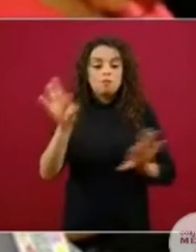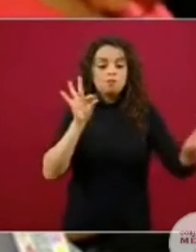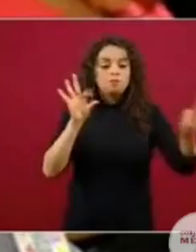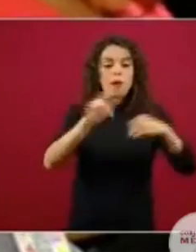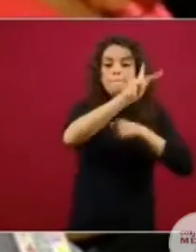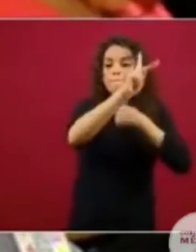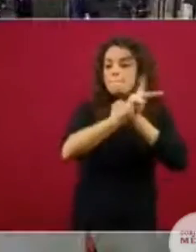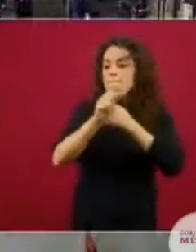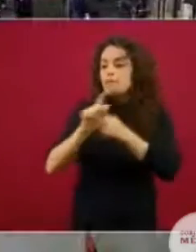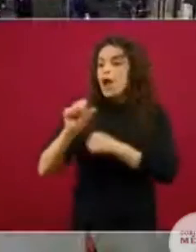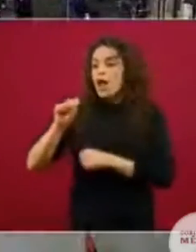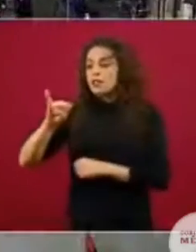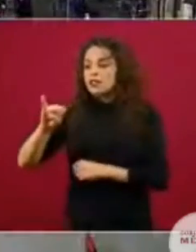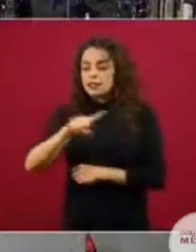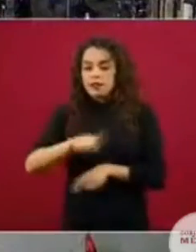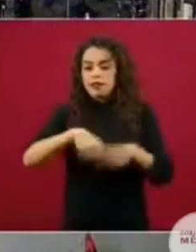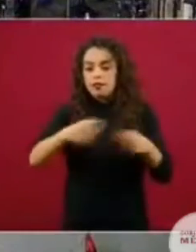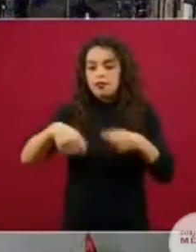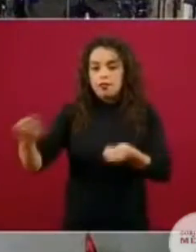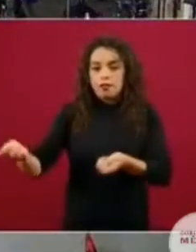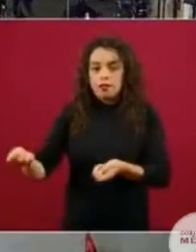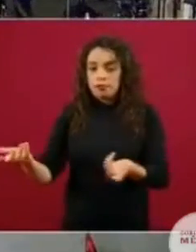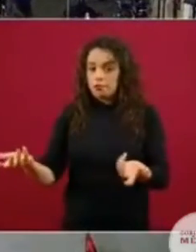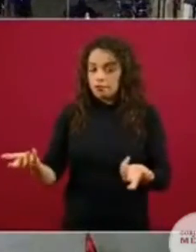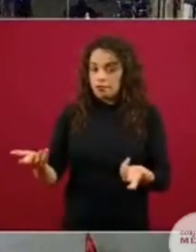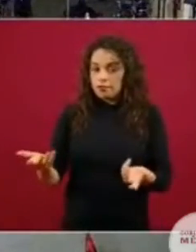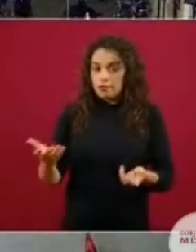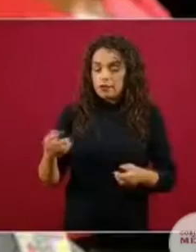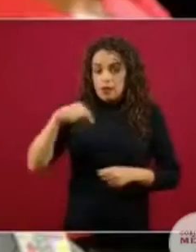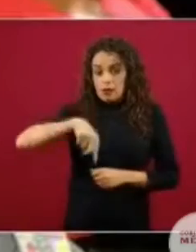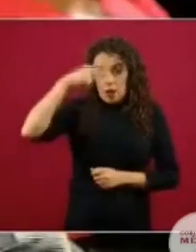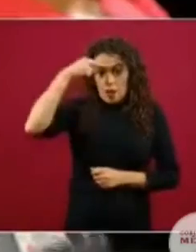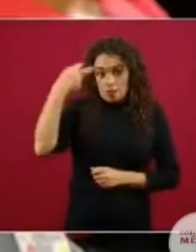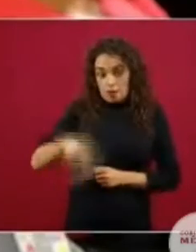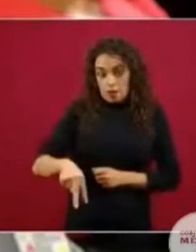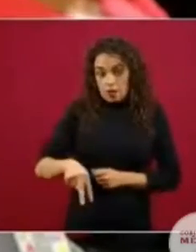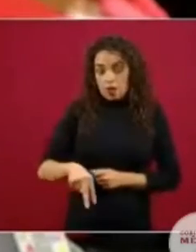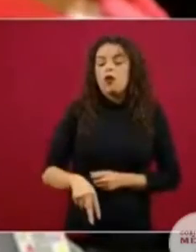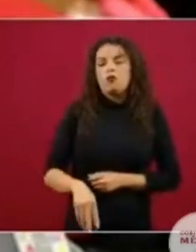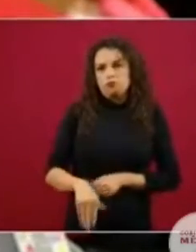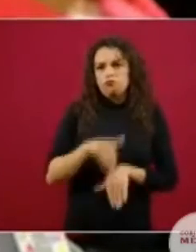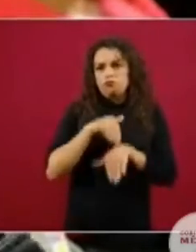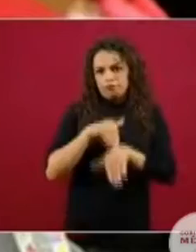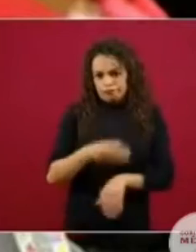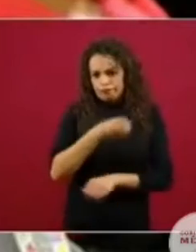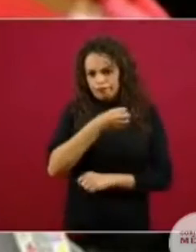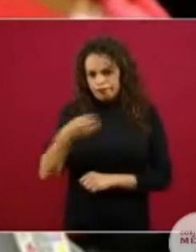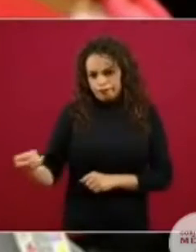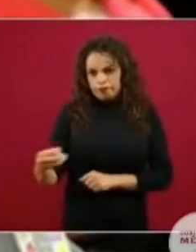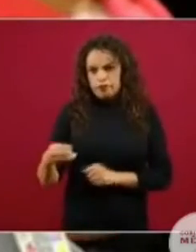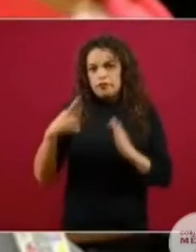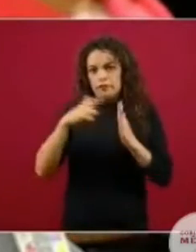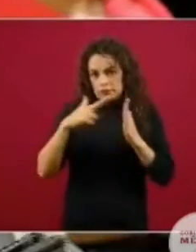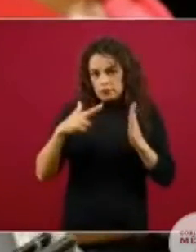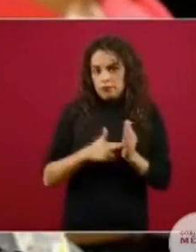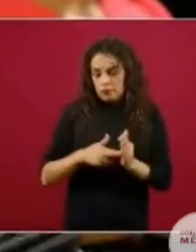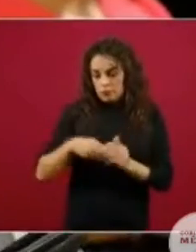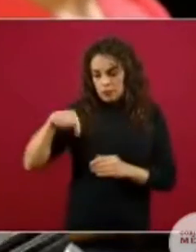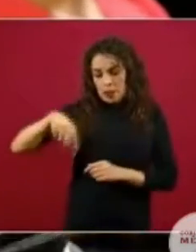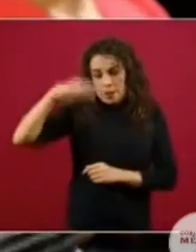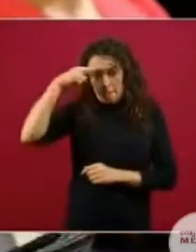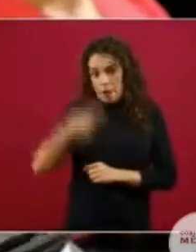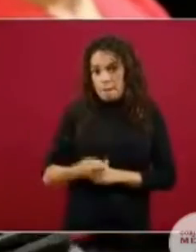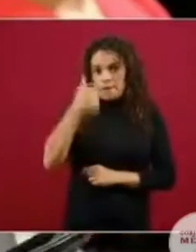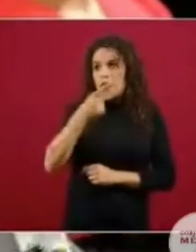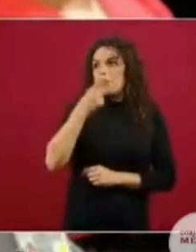aprobado siendo méxico que pues méxico está respetando las reglas y fue de los primeros en pedir que hubiera reglas claras pero bueno